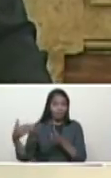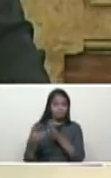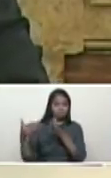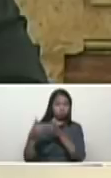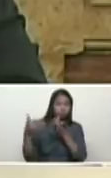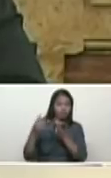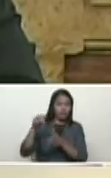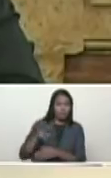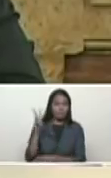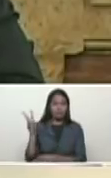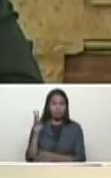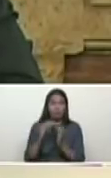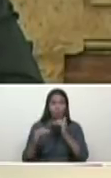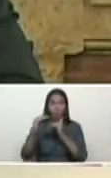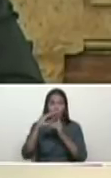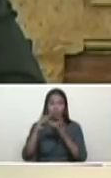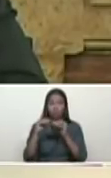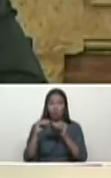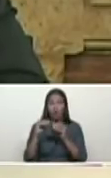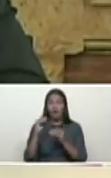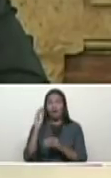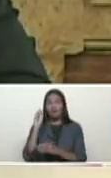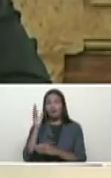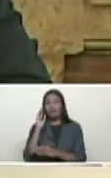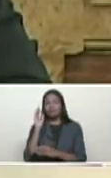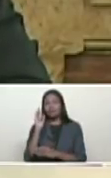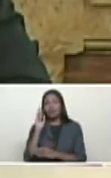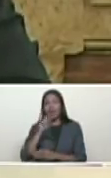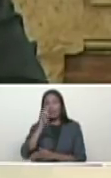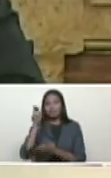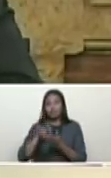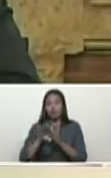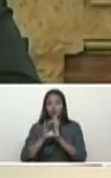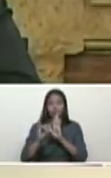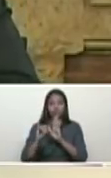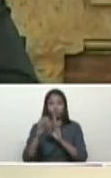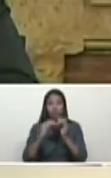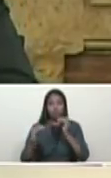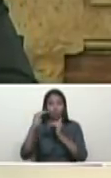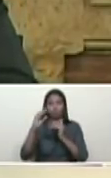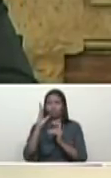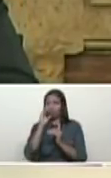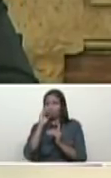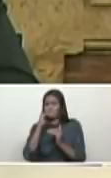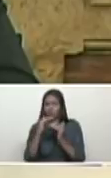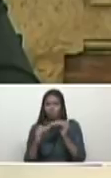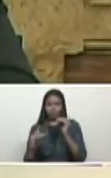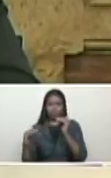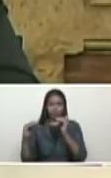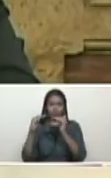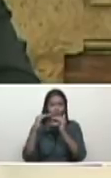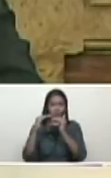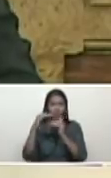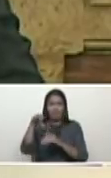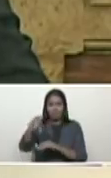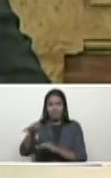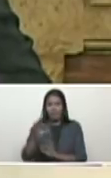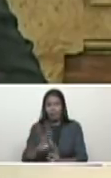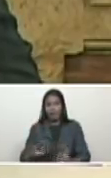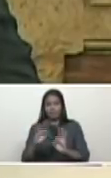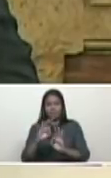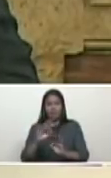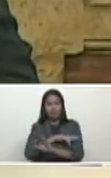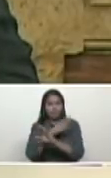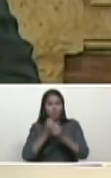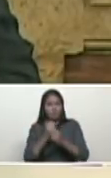por encima de la semana nacional constituyente no hay nadie ningún estado ningún poder